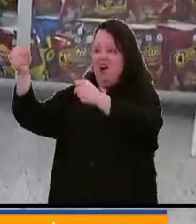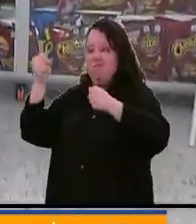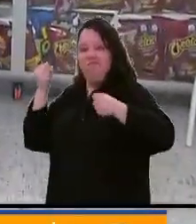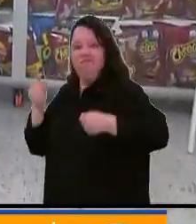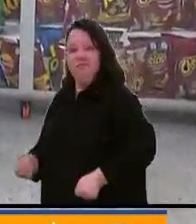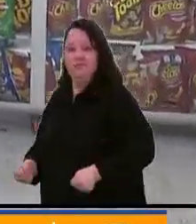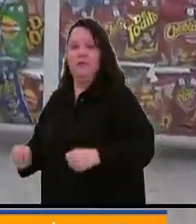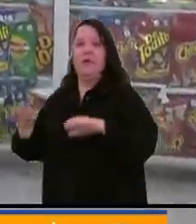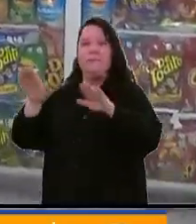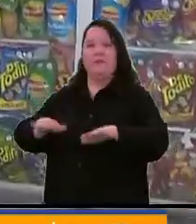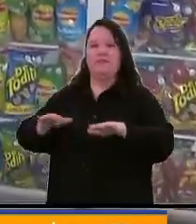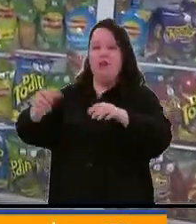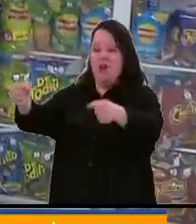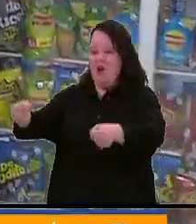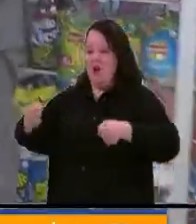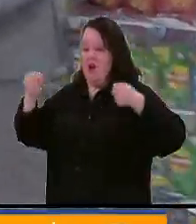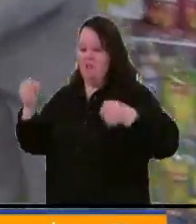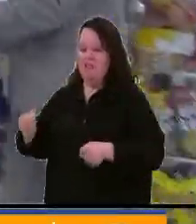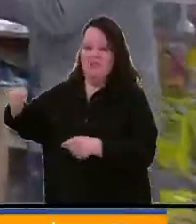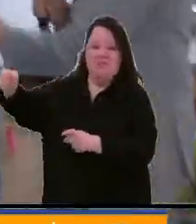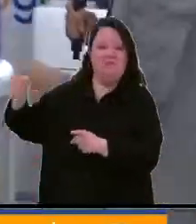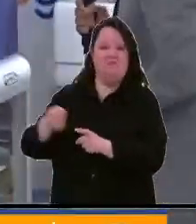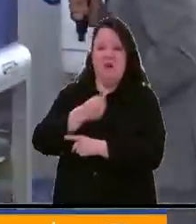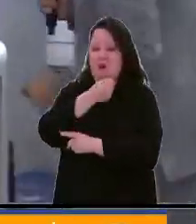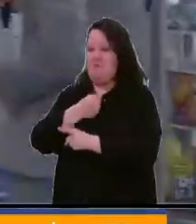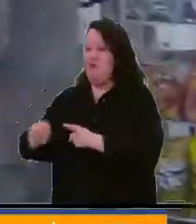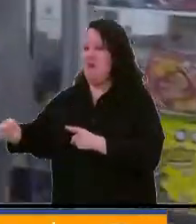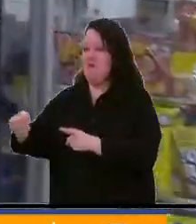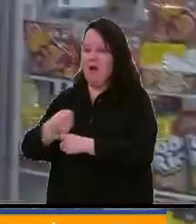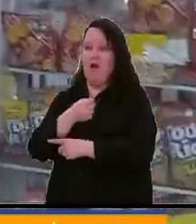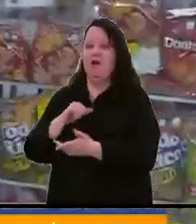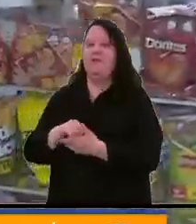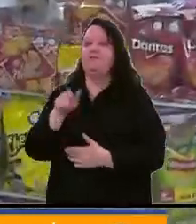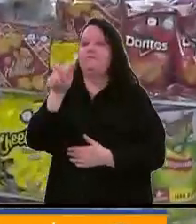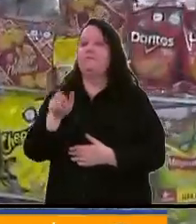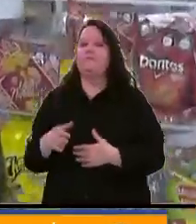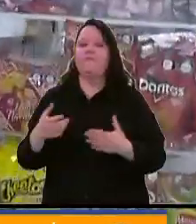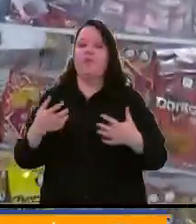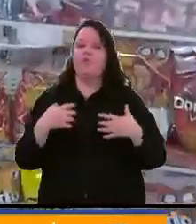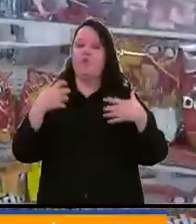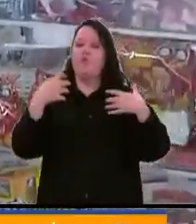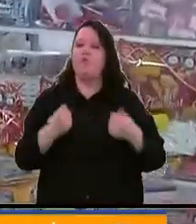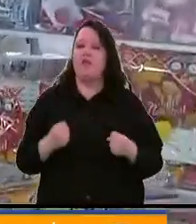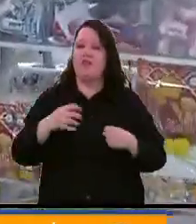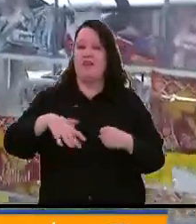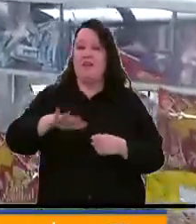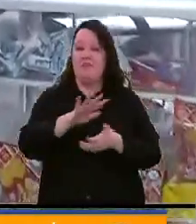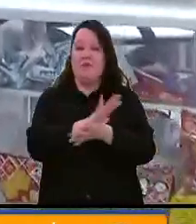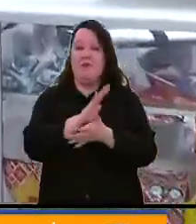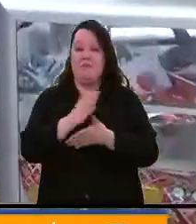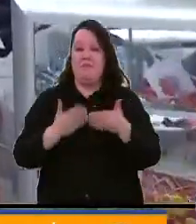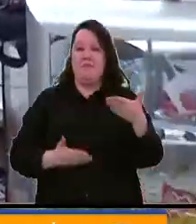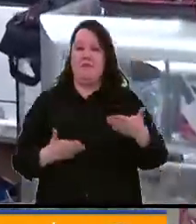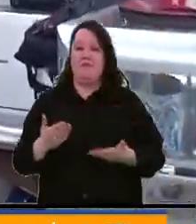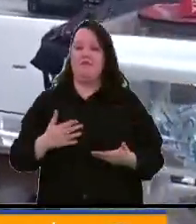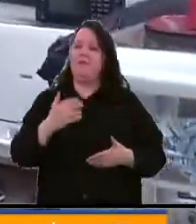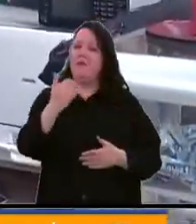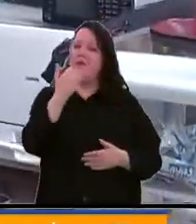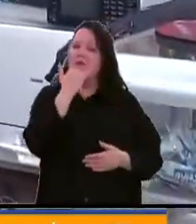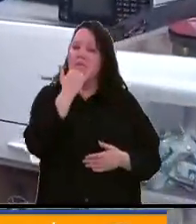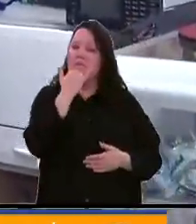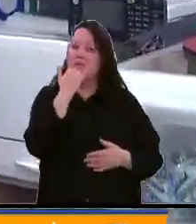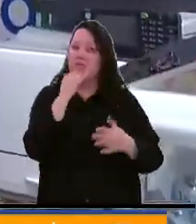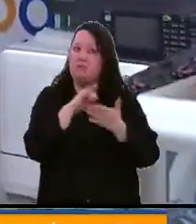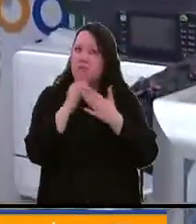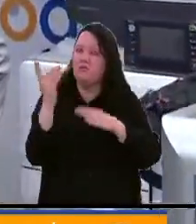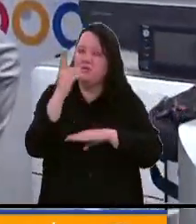piso y empieza a agredirla. Nos encontramos aquí con la propietaria de esta papelería. ¿Qué fue lo que ocurrió esa